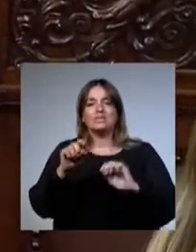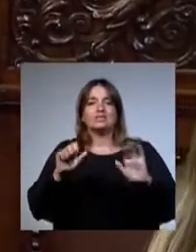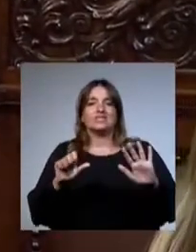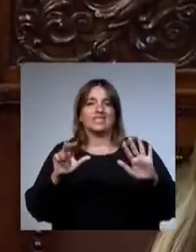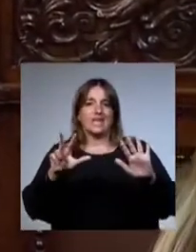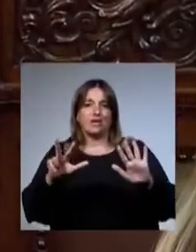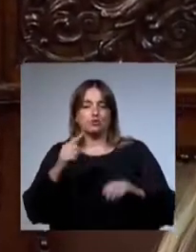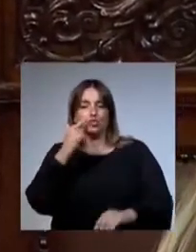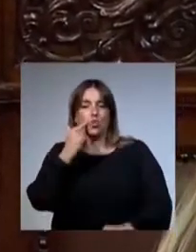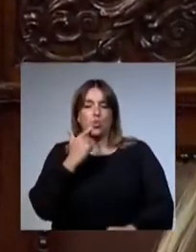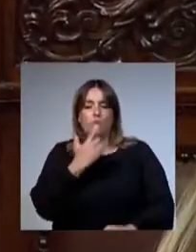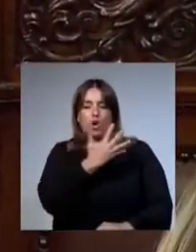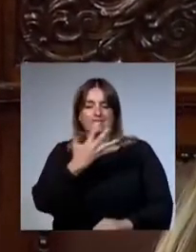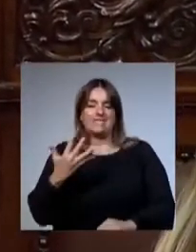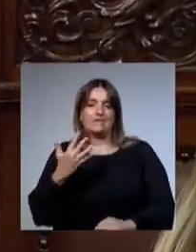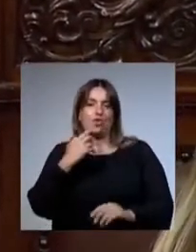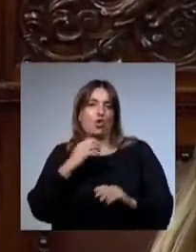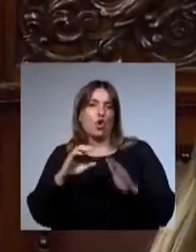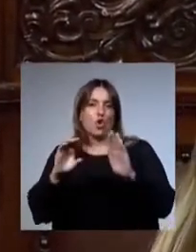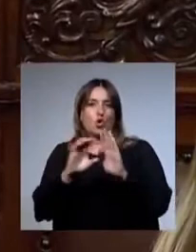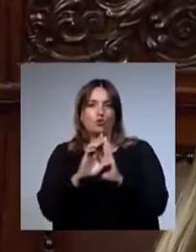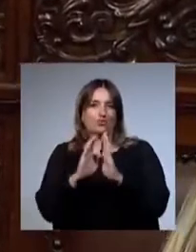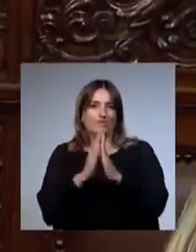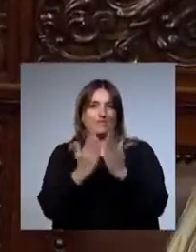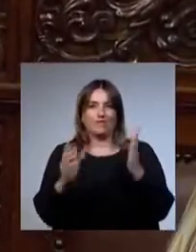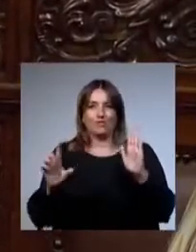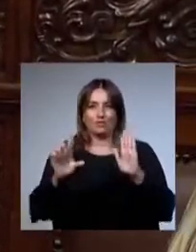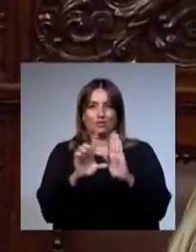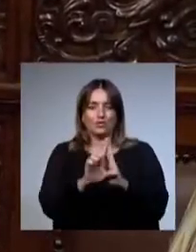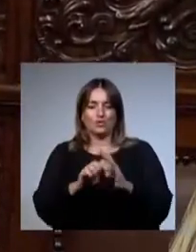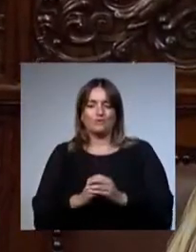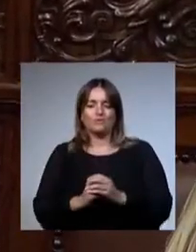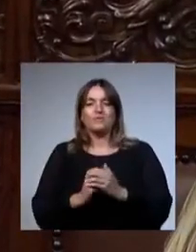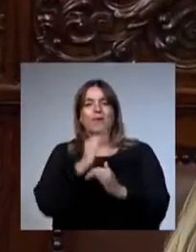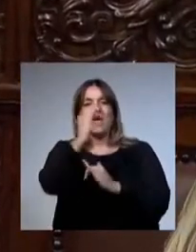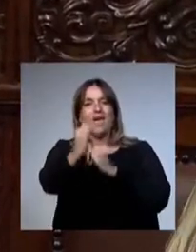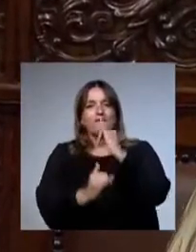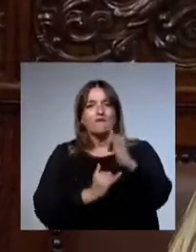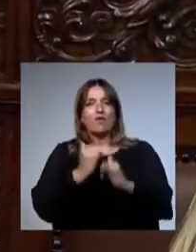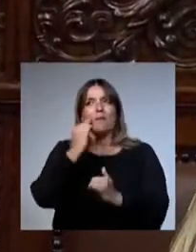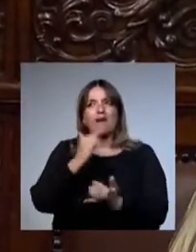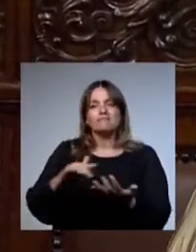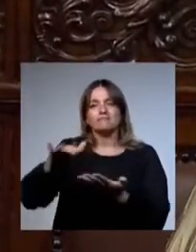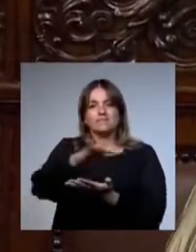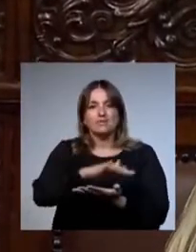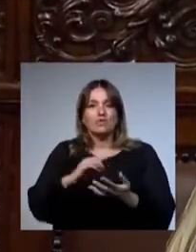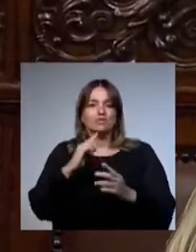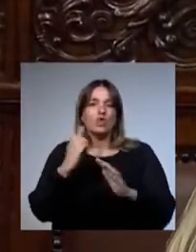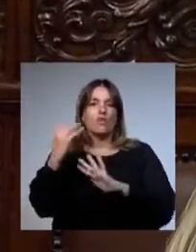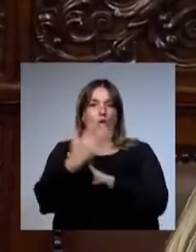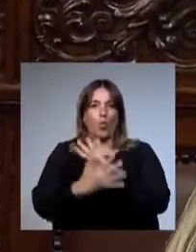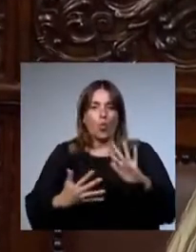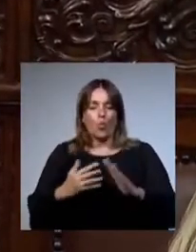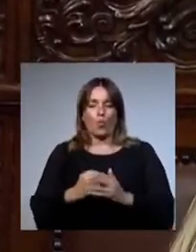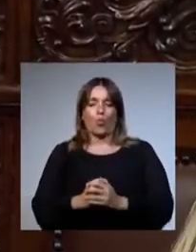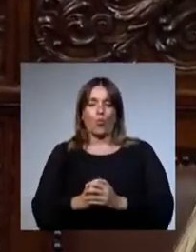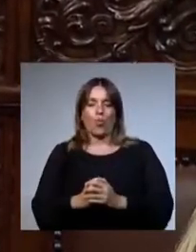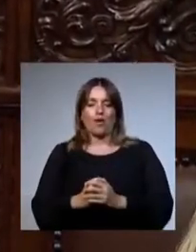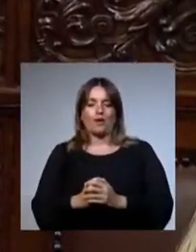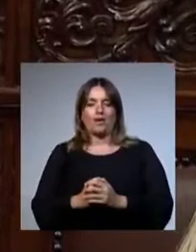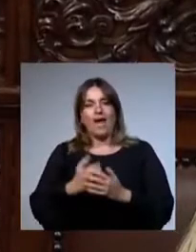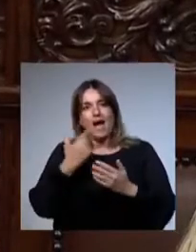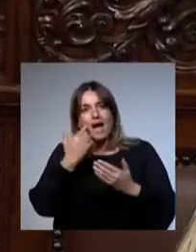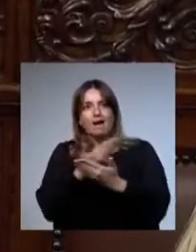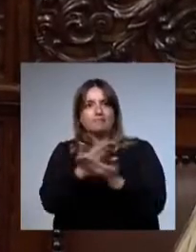168, numeral 5 de la Constitución, a informar el Estado de la República a los representantes del